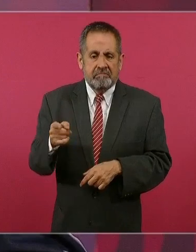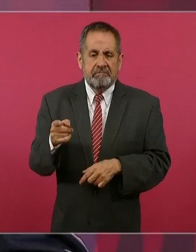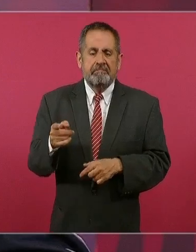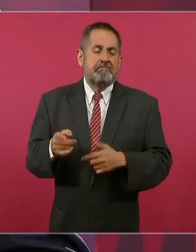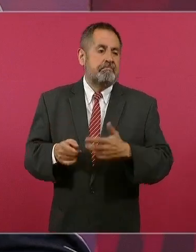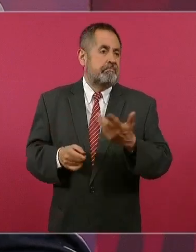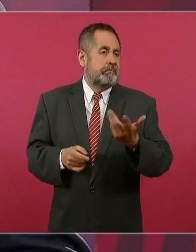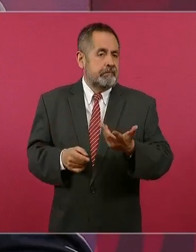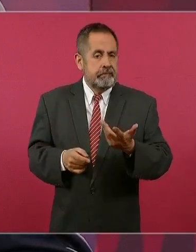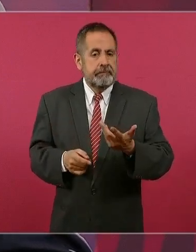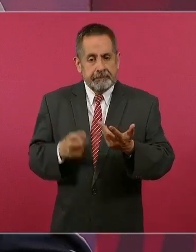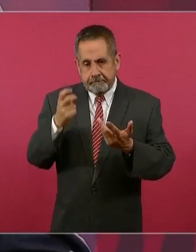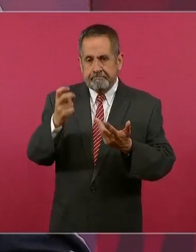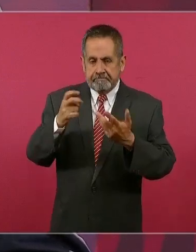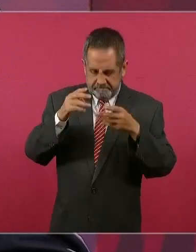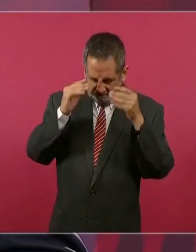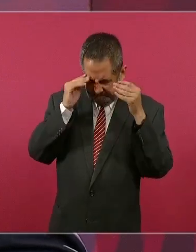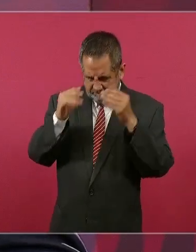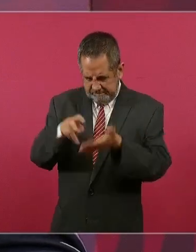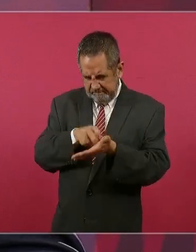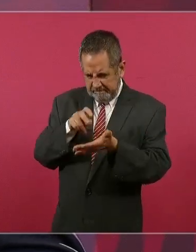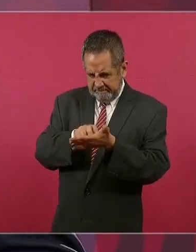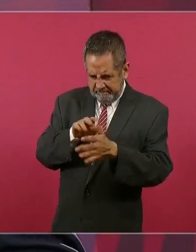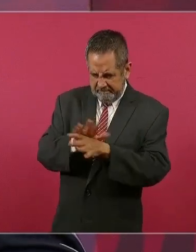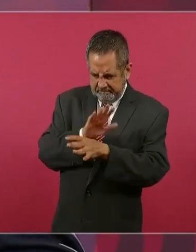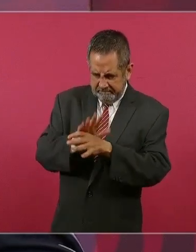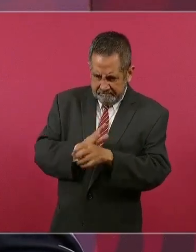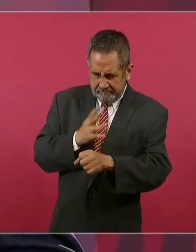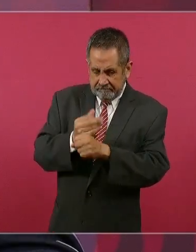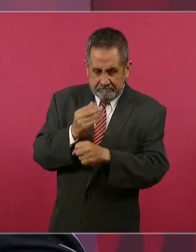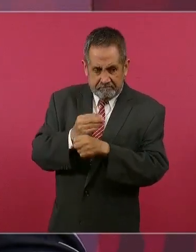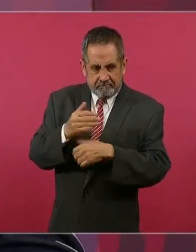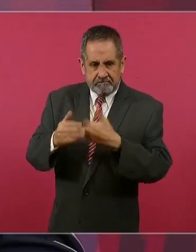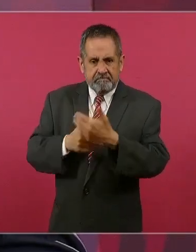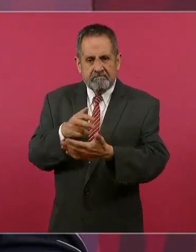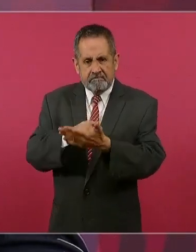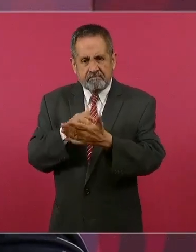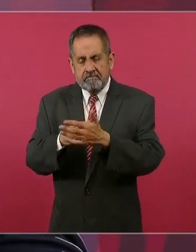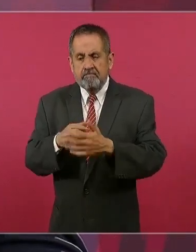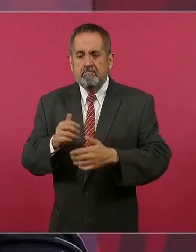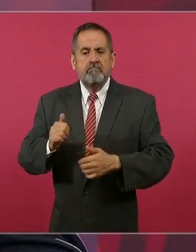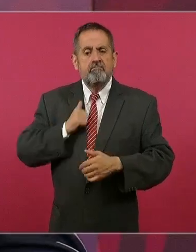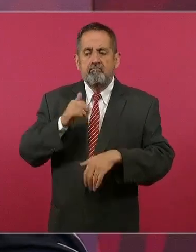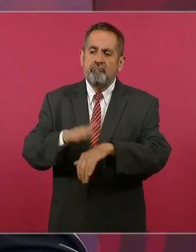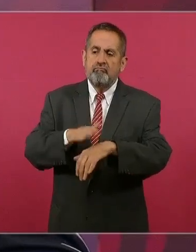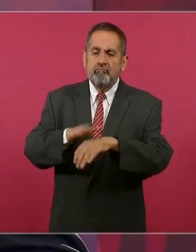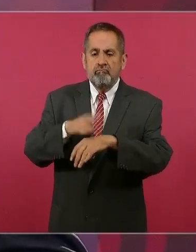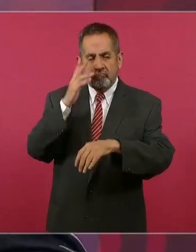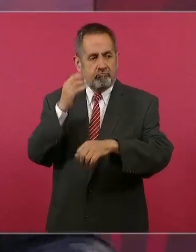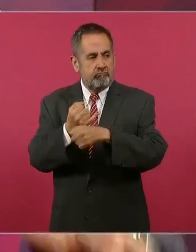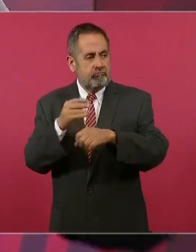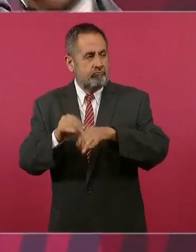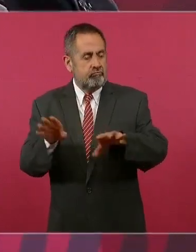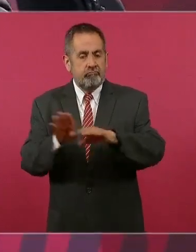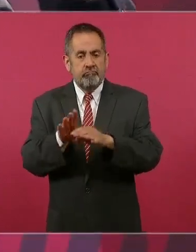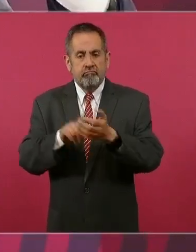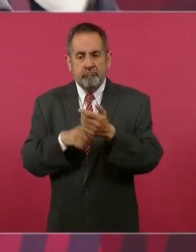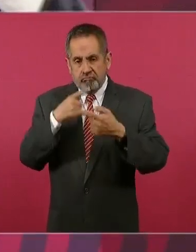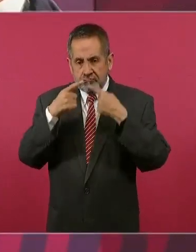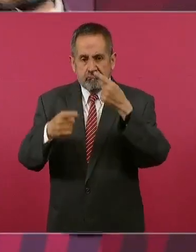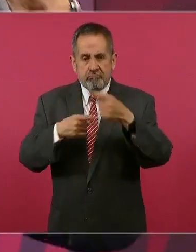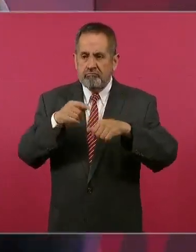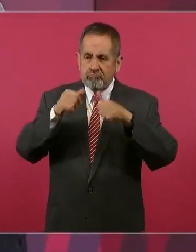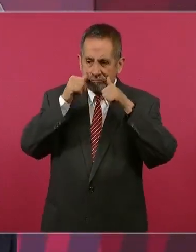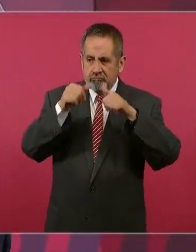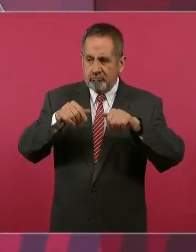Entonces, sobre eso vamos a trabajar. Aprovecho para informar. Vamos a seguir